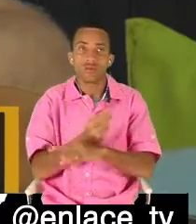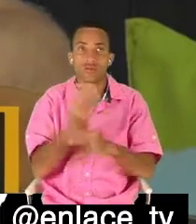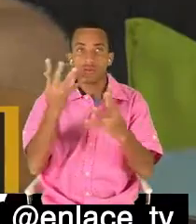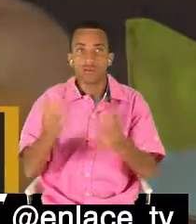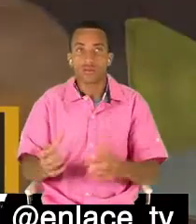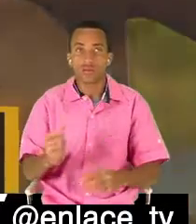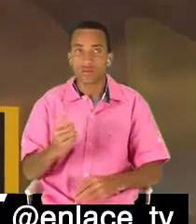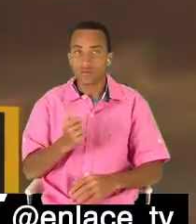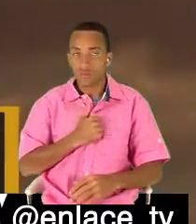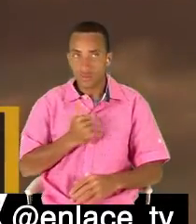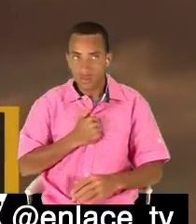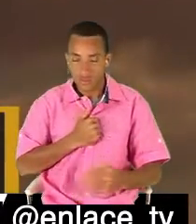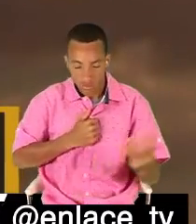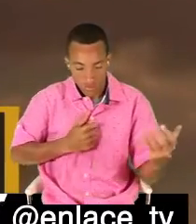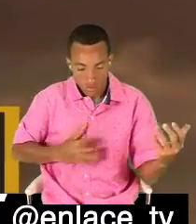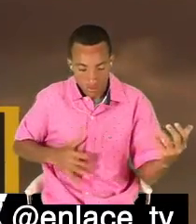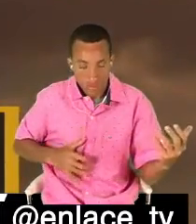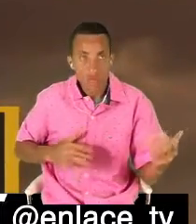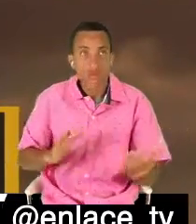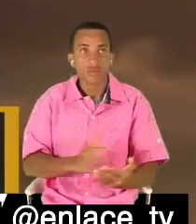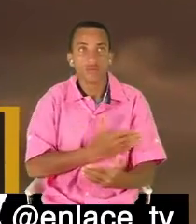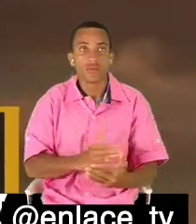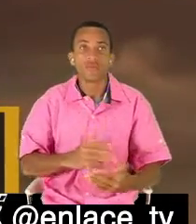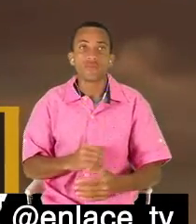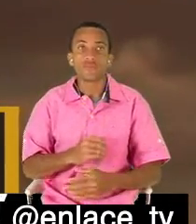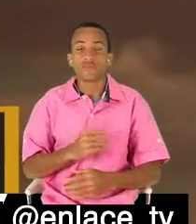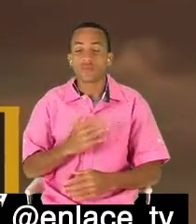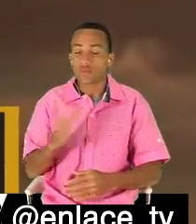es tener su propia música. Eres Todo Para Mí es su